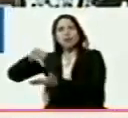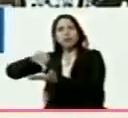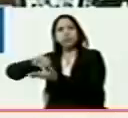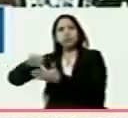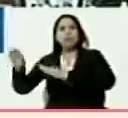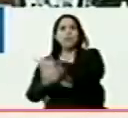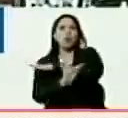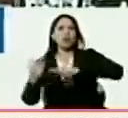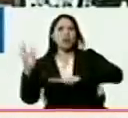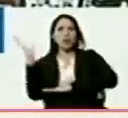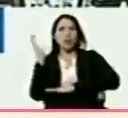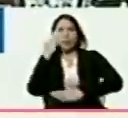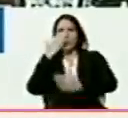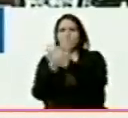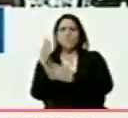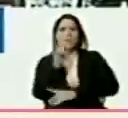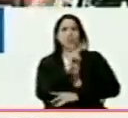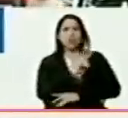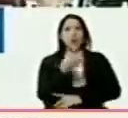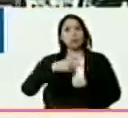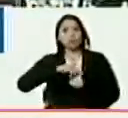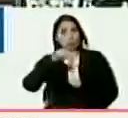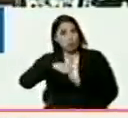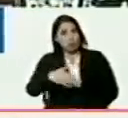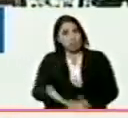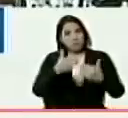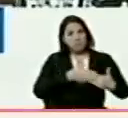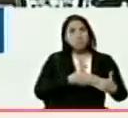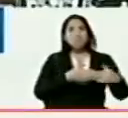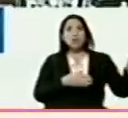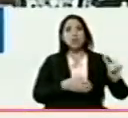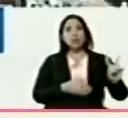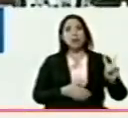de lo que ocurrió allí. Nosotros de este lado,